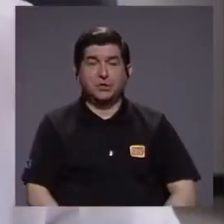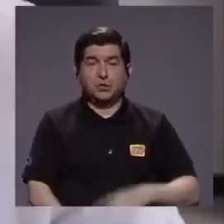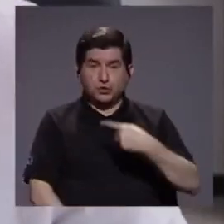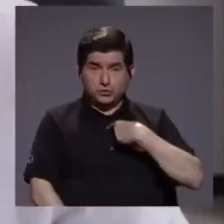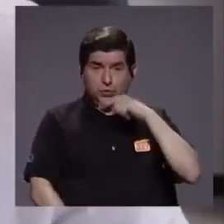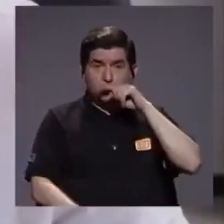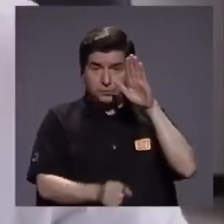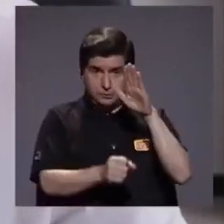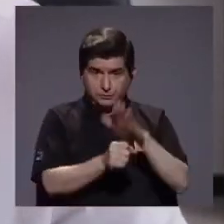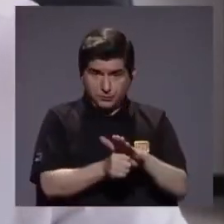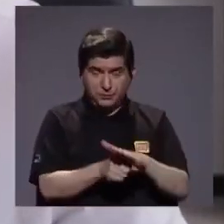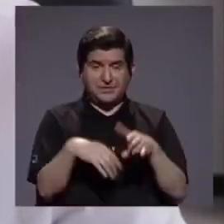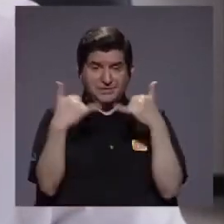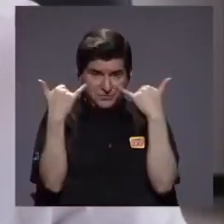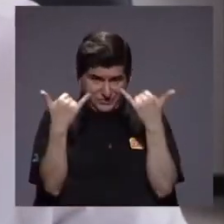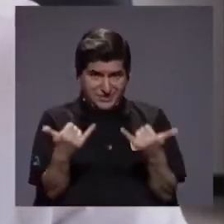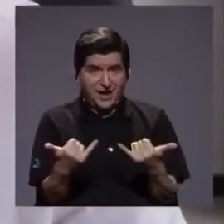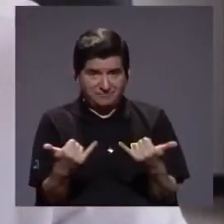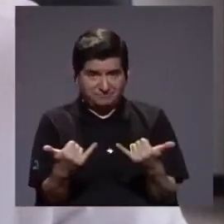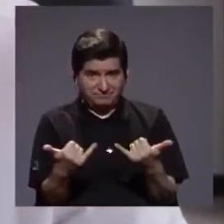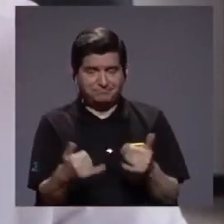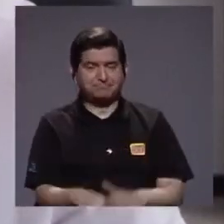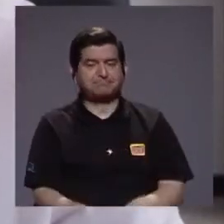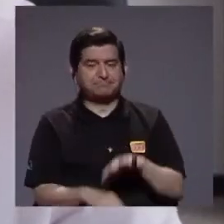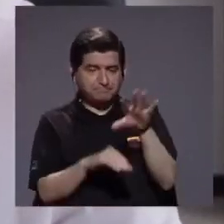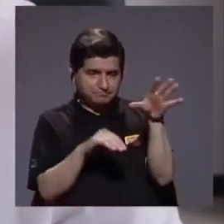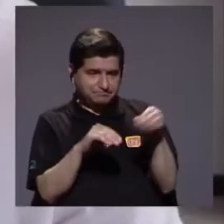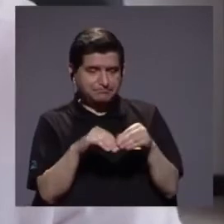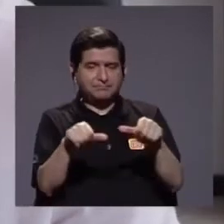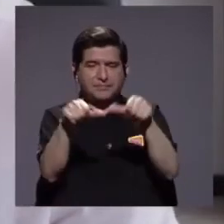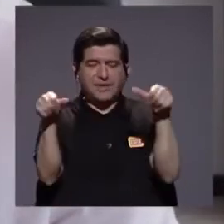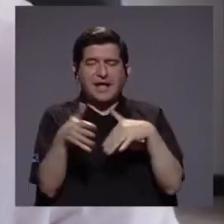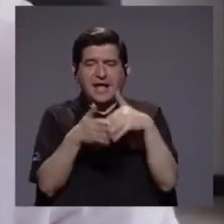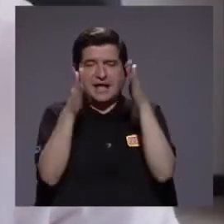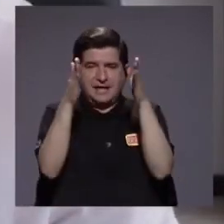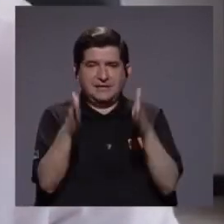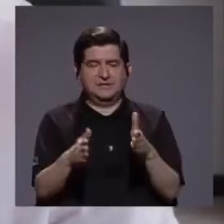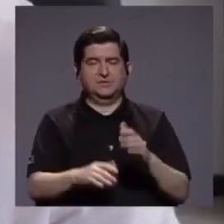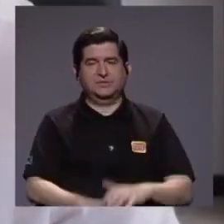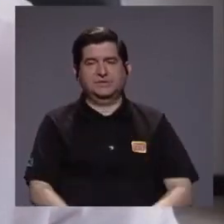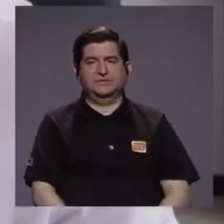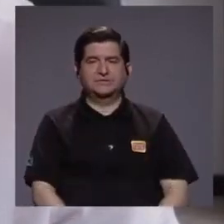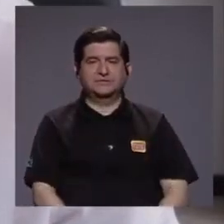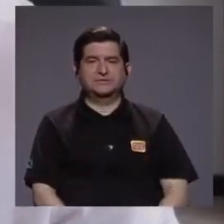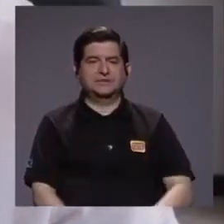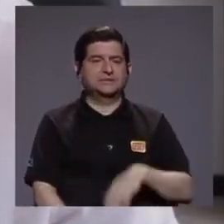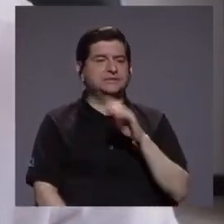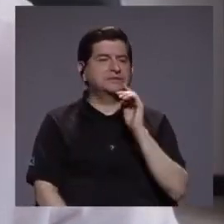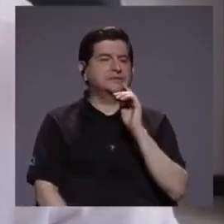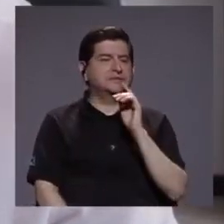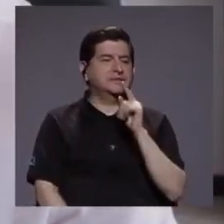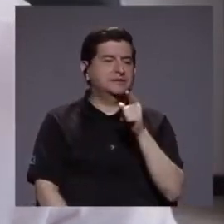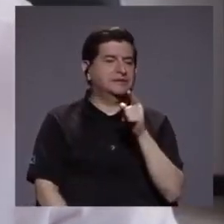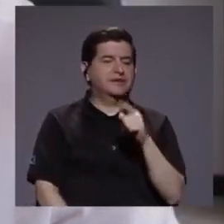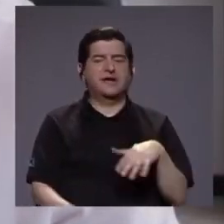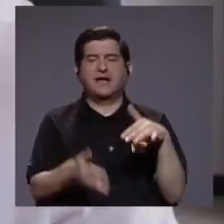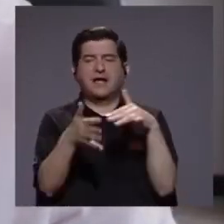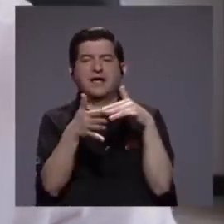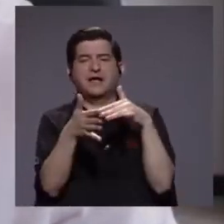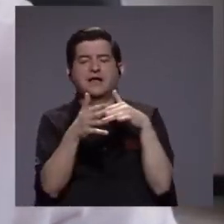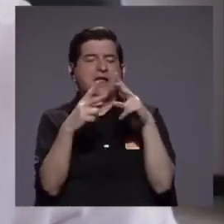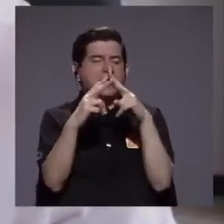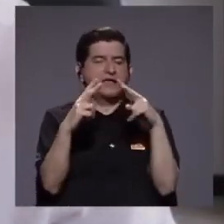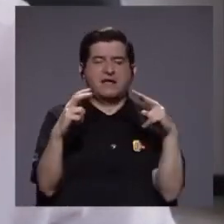me comprometo de inmediato a incorporar al sector estudiantil en ese estudio, en